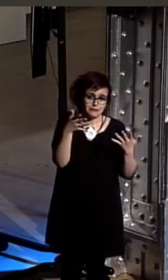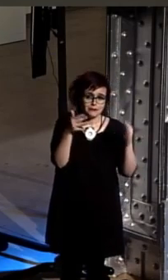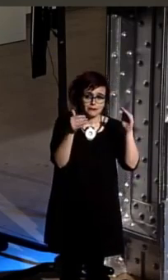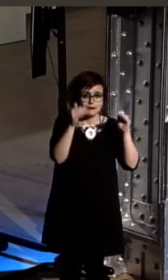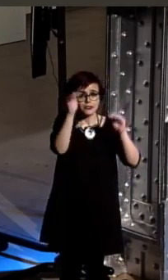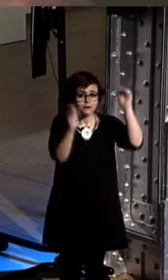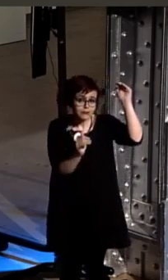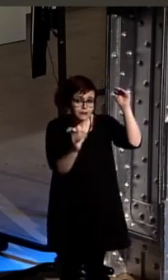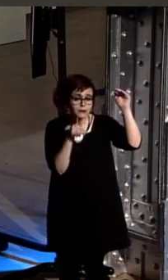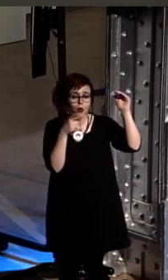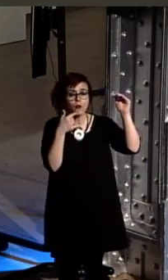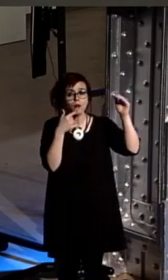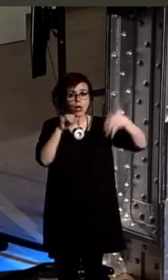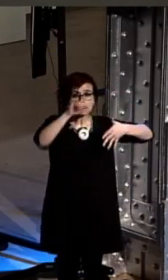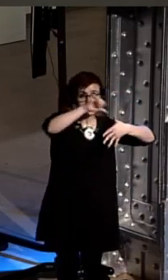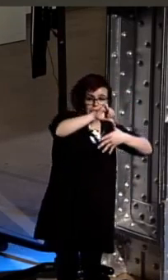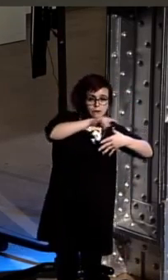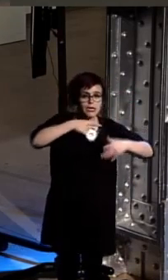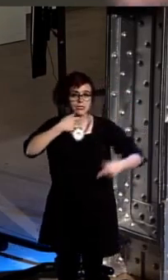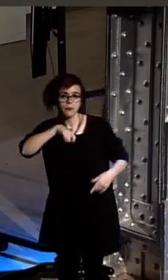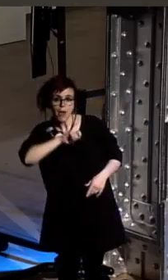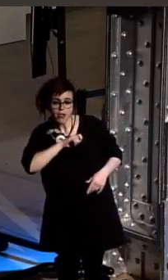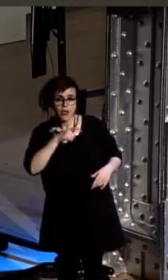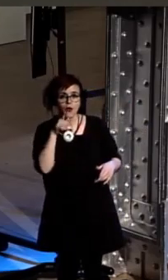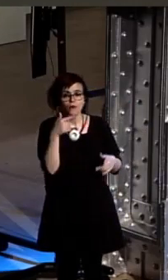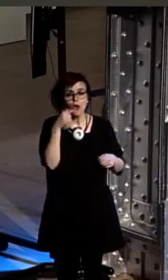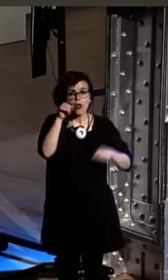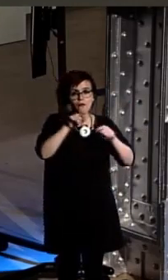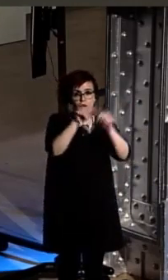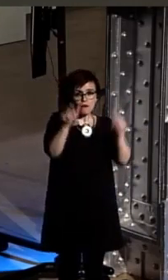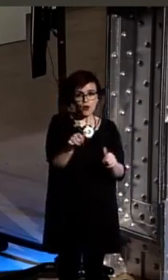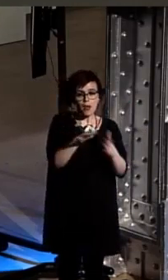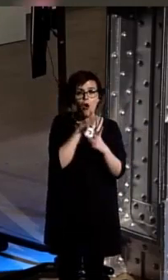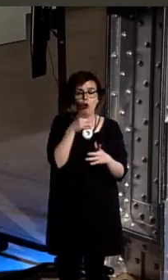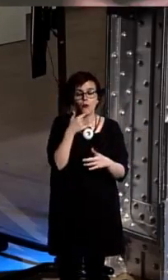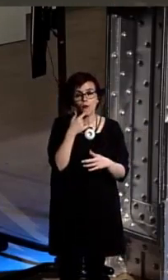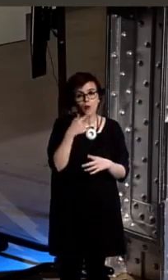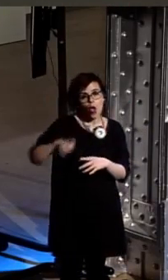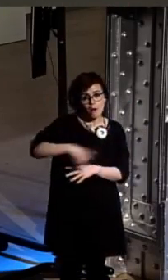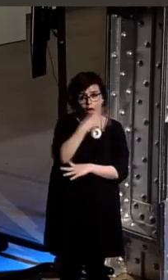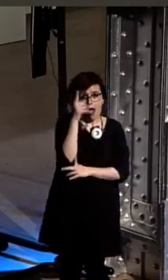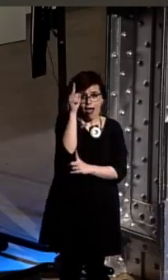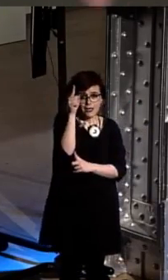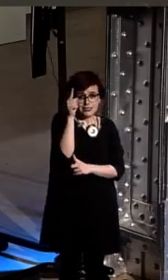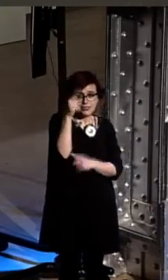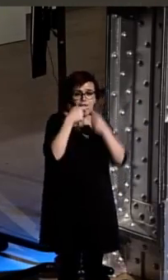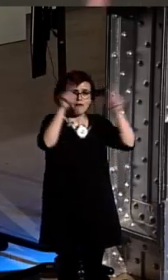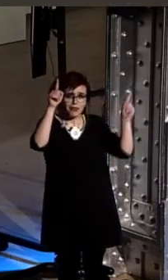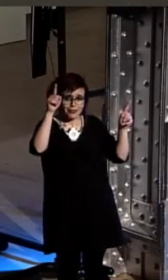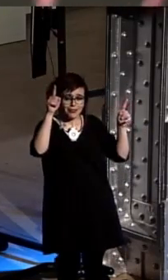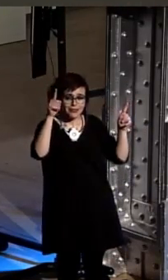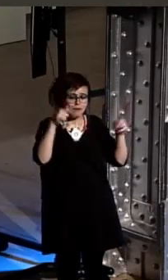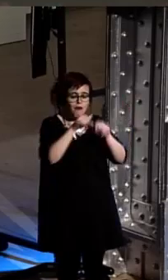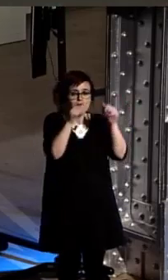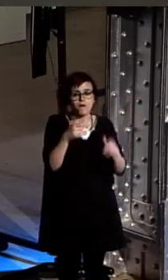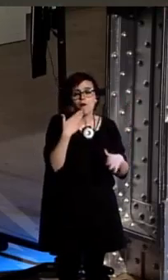ves a una persona de Sudamérica o de España relacionarse con otra y eres de un país nórdico y te crees que se van a matar y resulta que